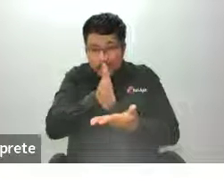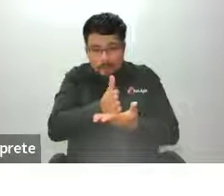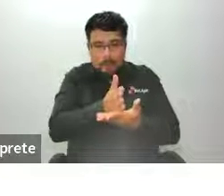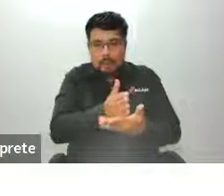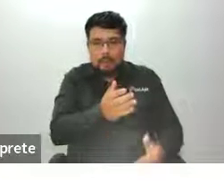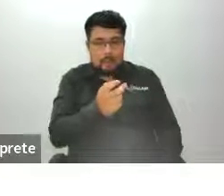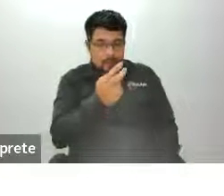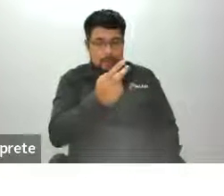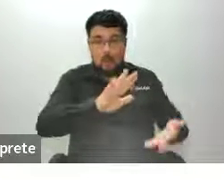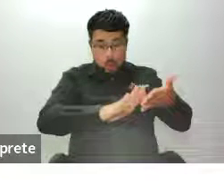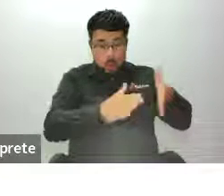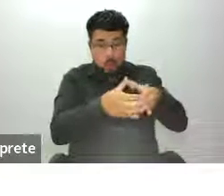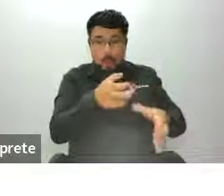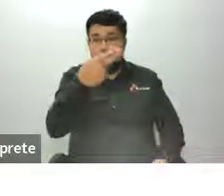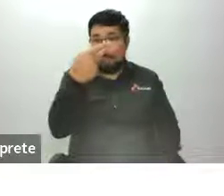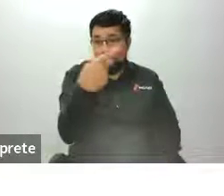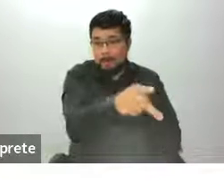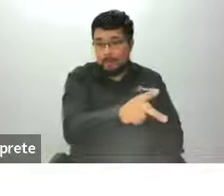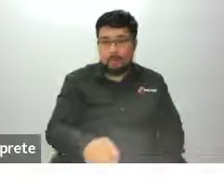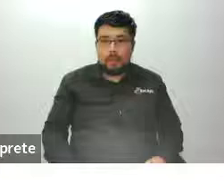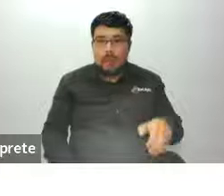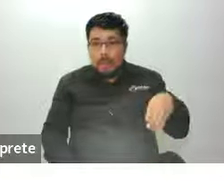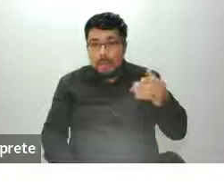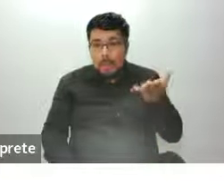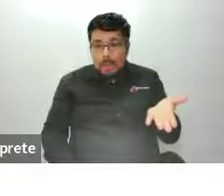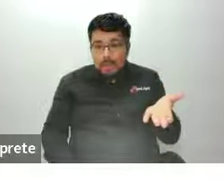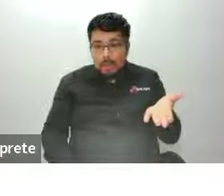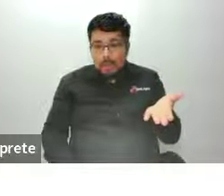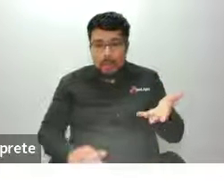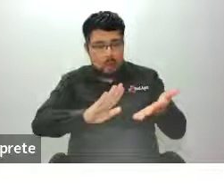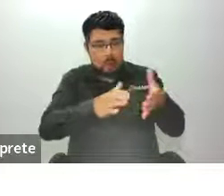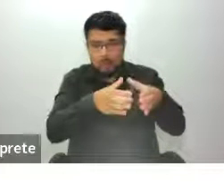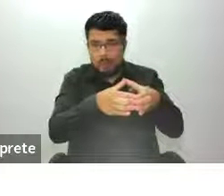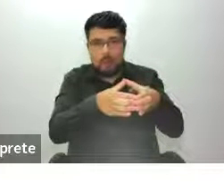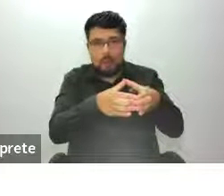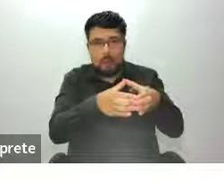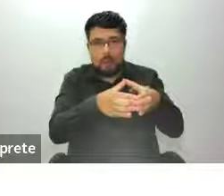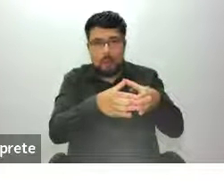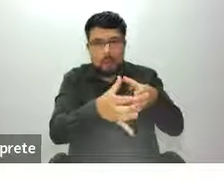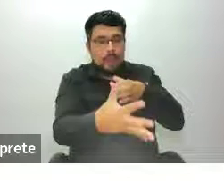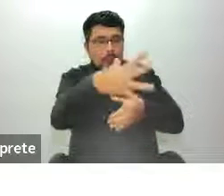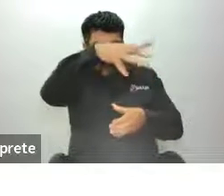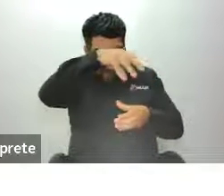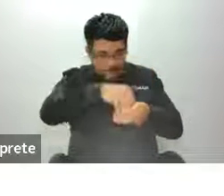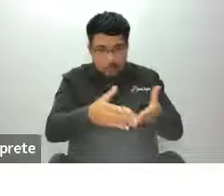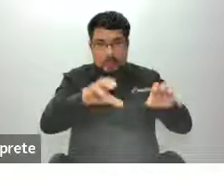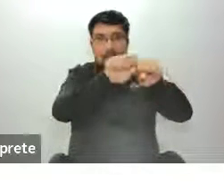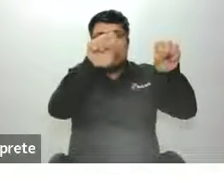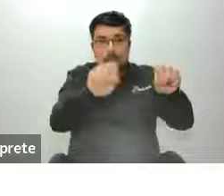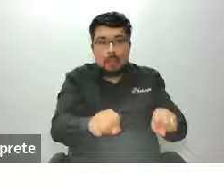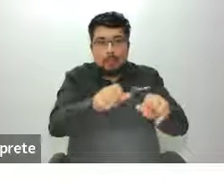porque esa comunidad la enriquece, esa comunidad es parte de este sistema, la